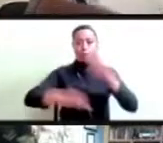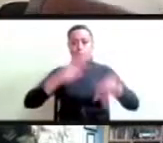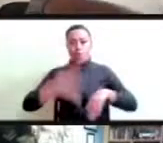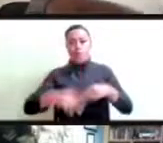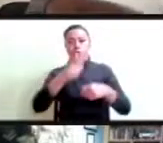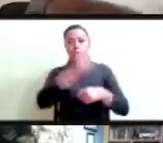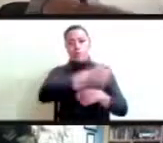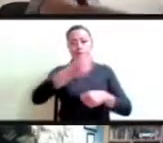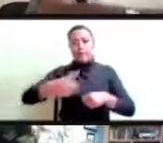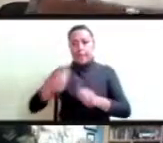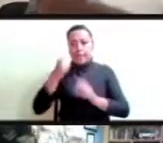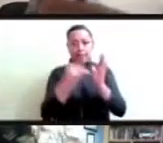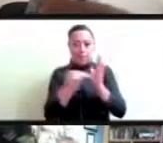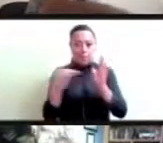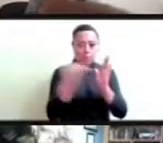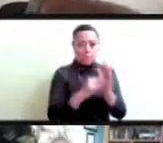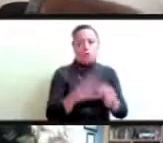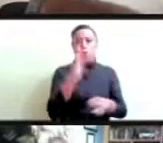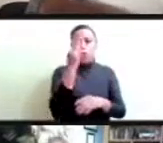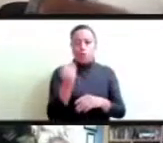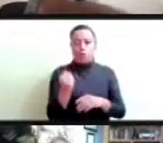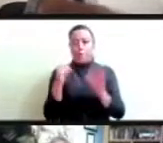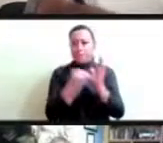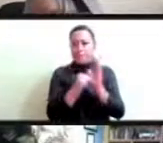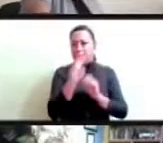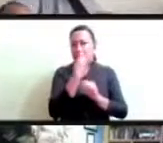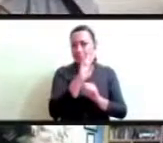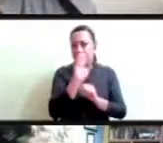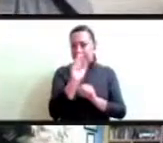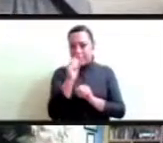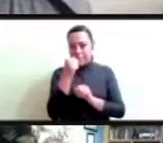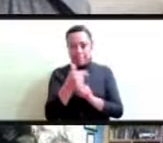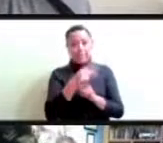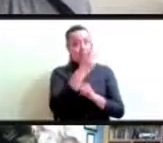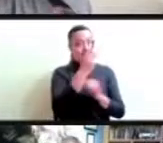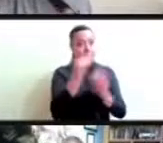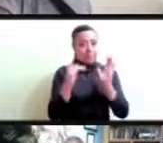9,037. Si comparamos con 3,376 de Nueva York,